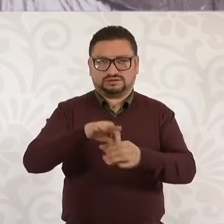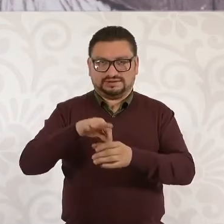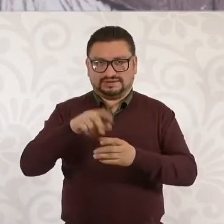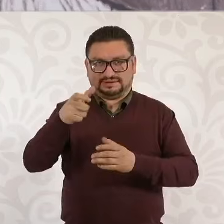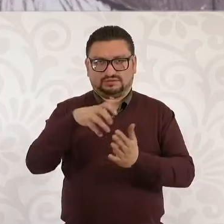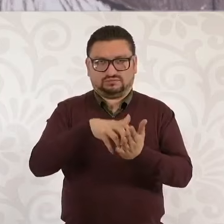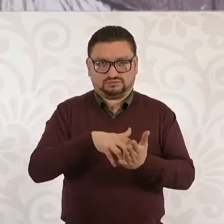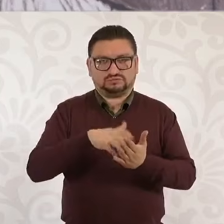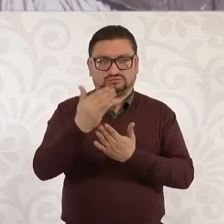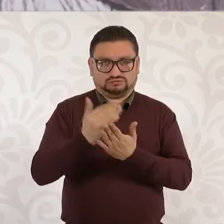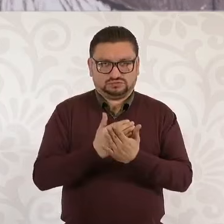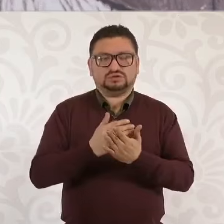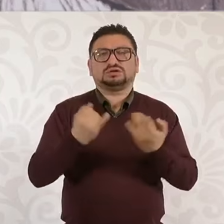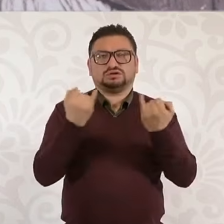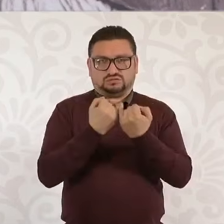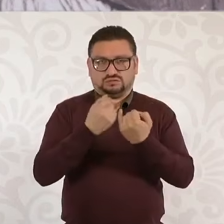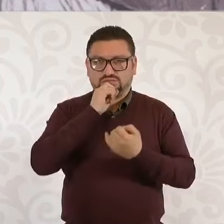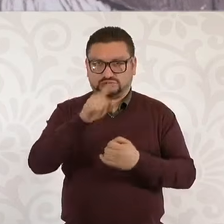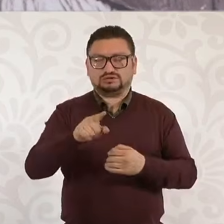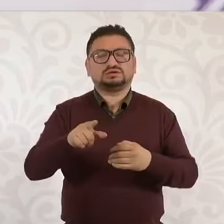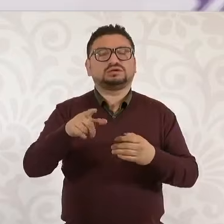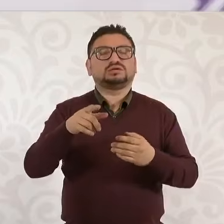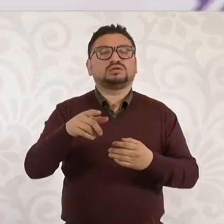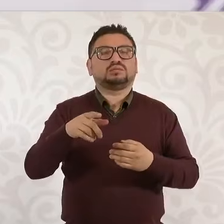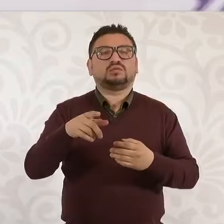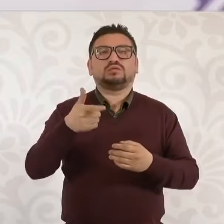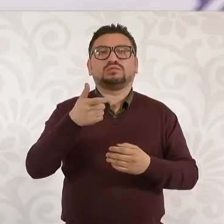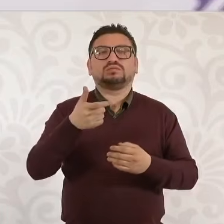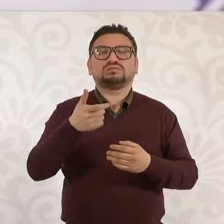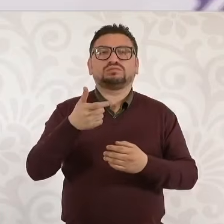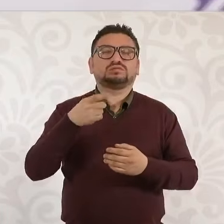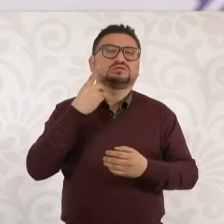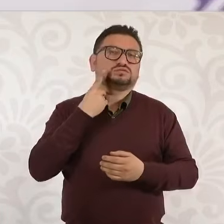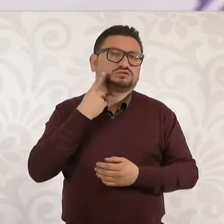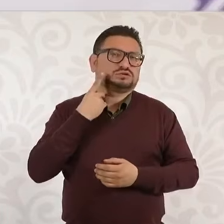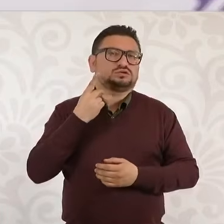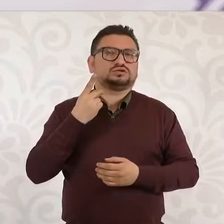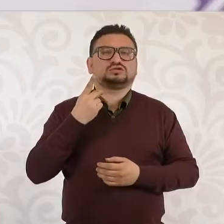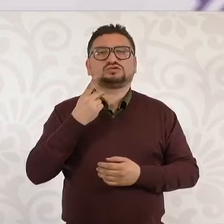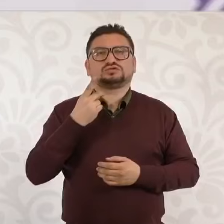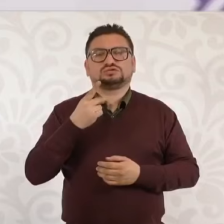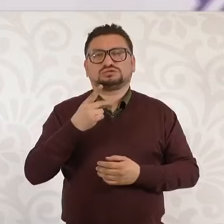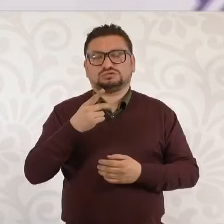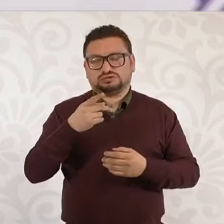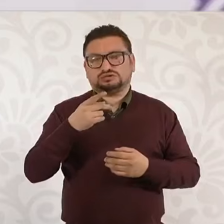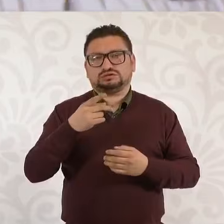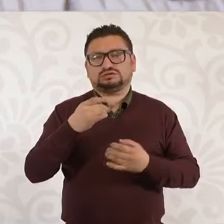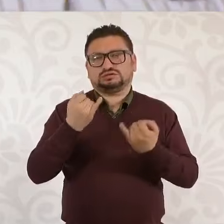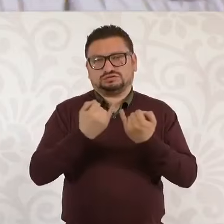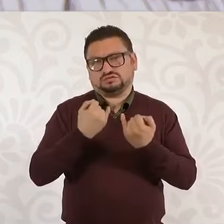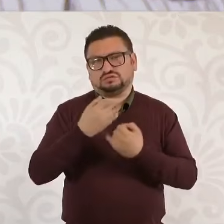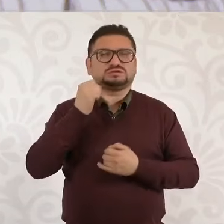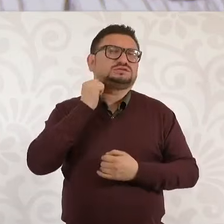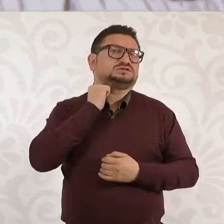electorales, y además incluye la disminución de los montos de los diputados locales y